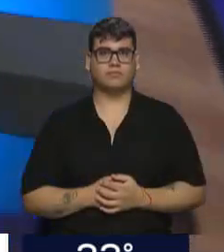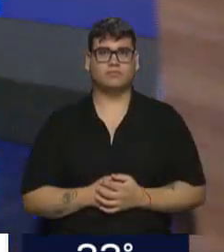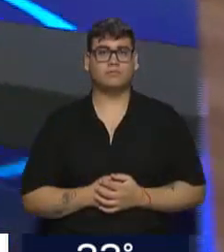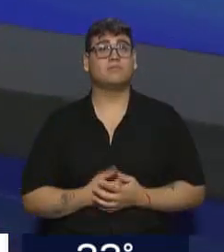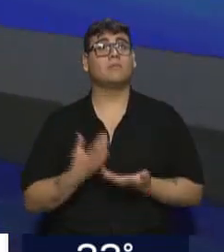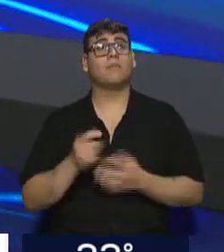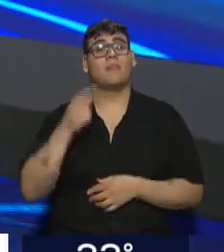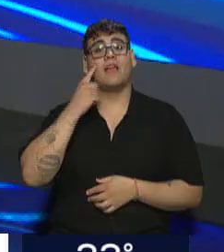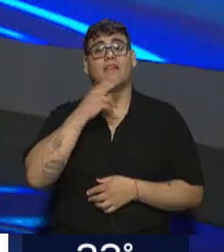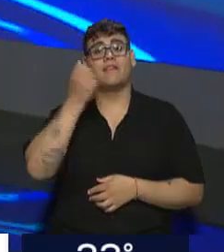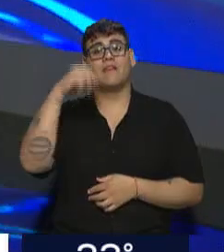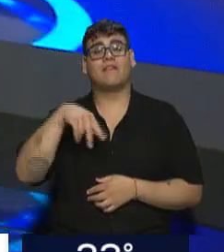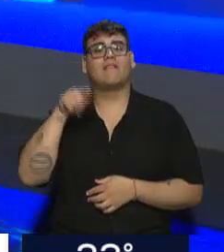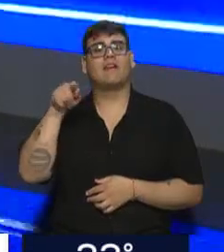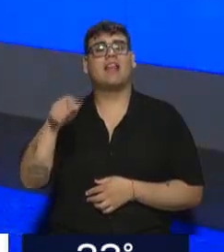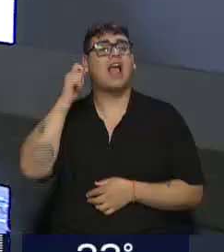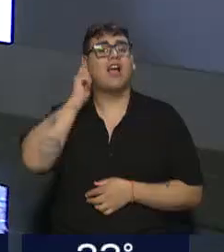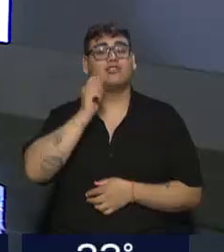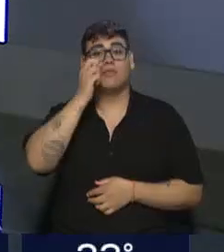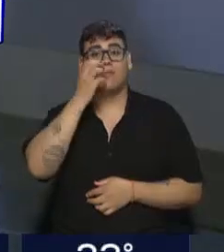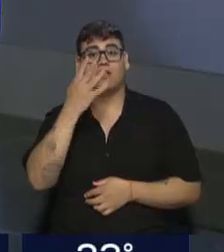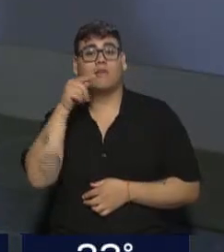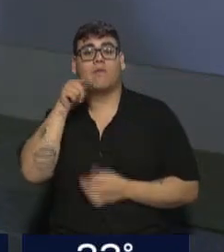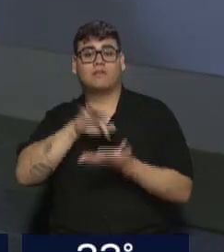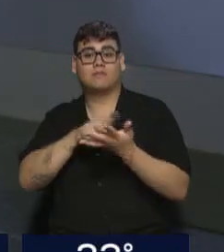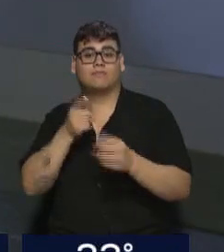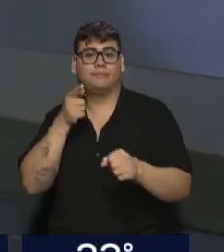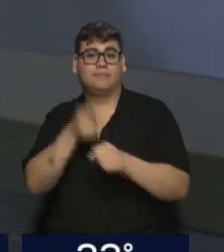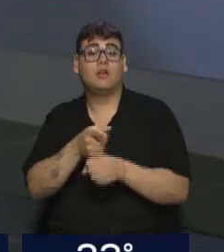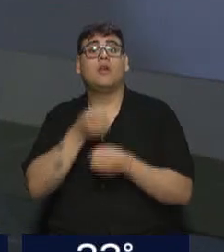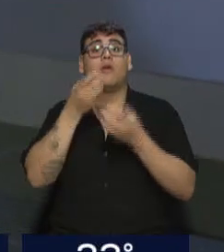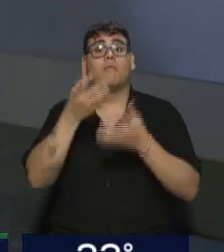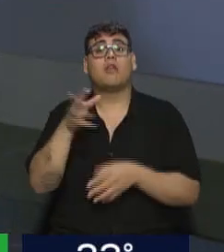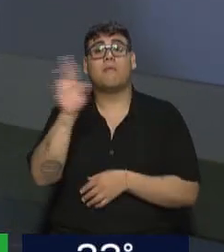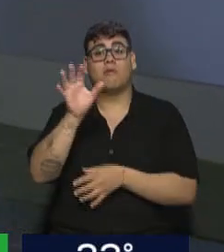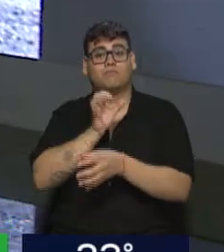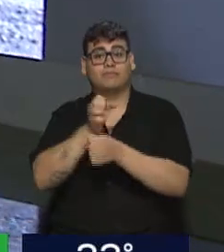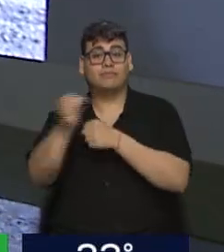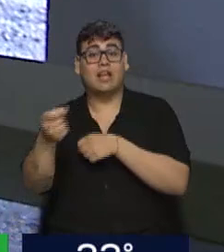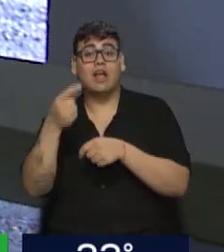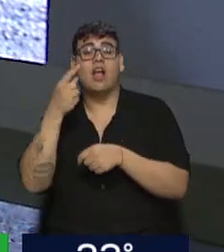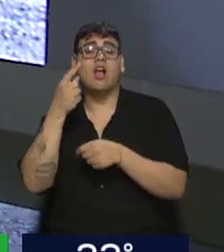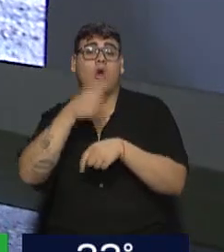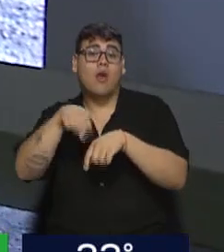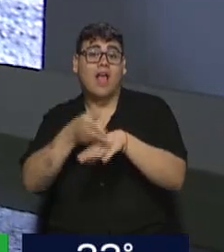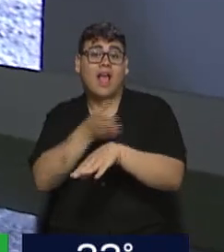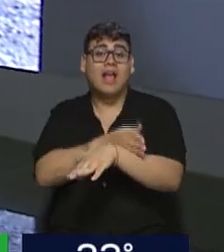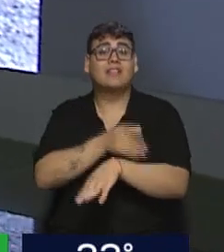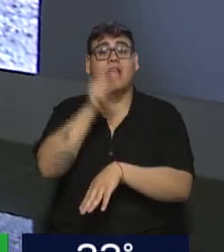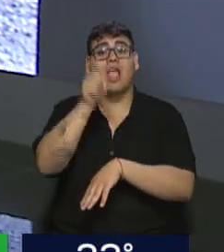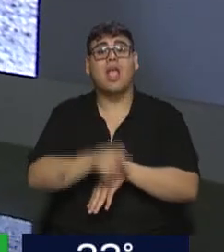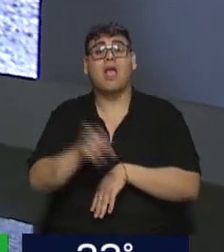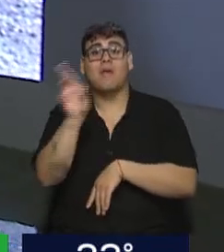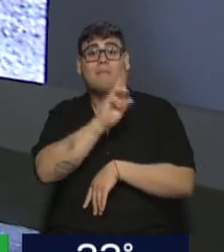Iván Gabriel Juárez de 24 años Fue imputado de femicidio horas antes le había dado muerte a malén una